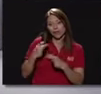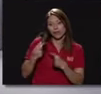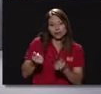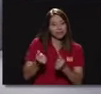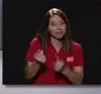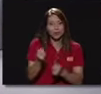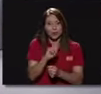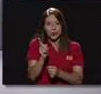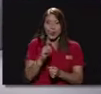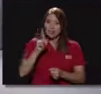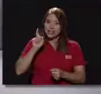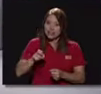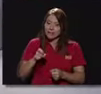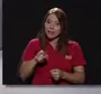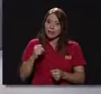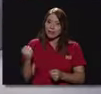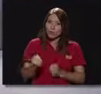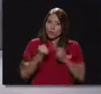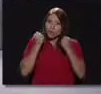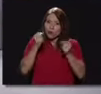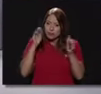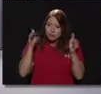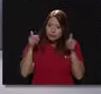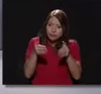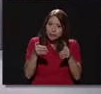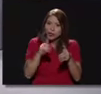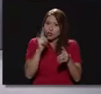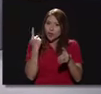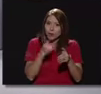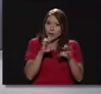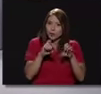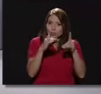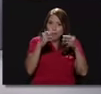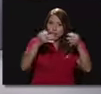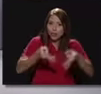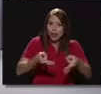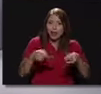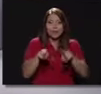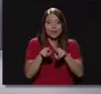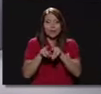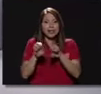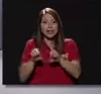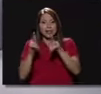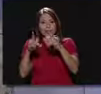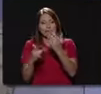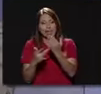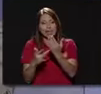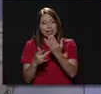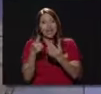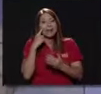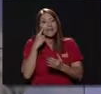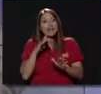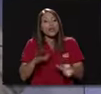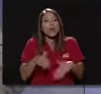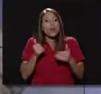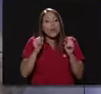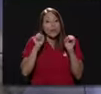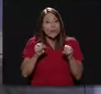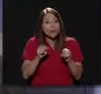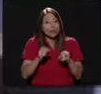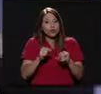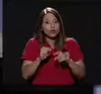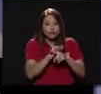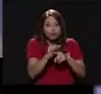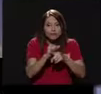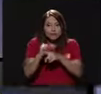sí hay que caminar fuerte, no solamente en la educación formal, sino en la técnica, para ver cómo creamos esas